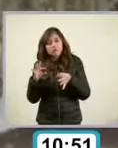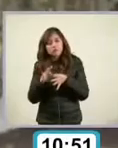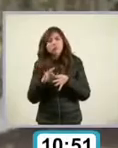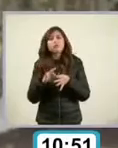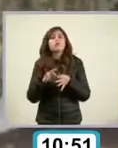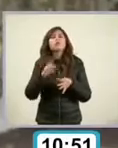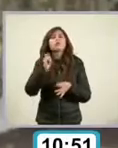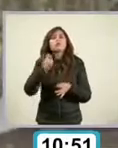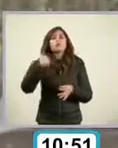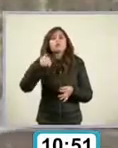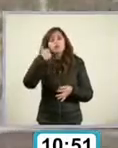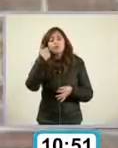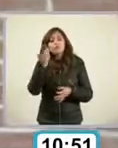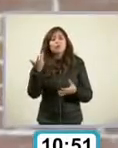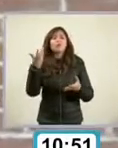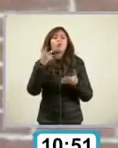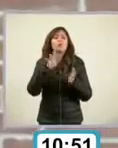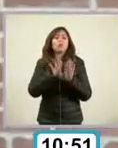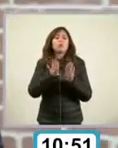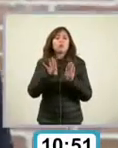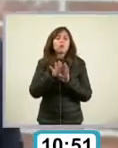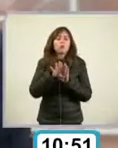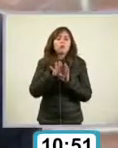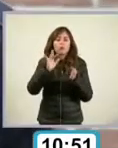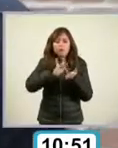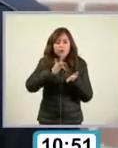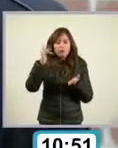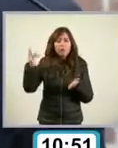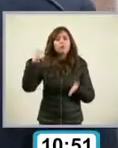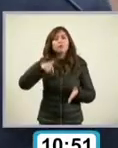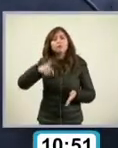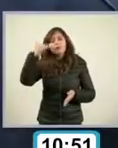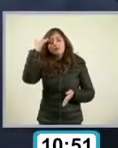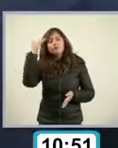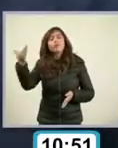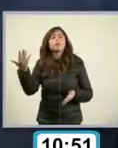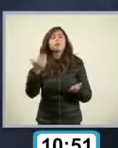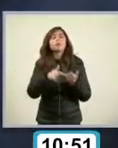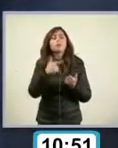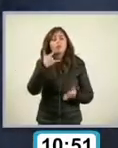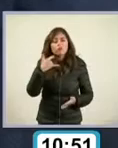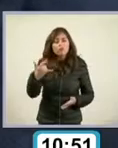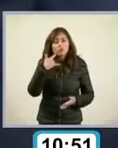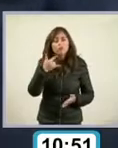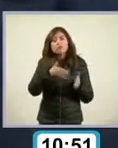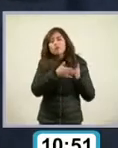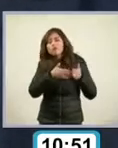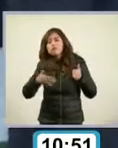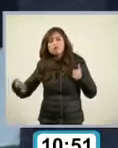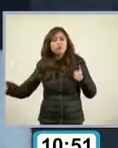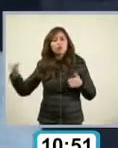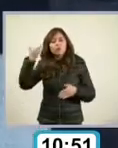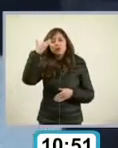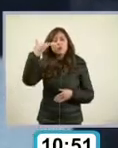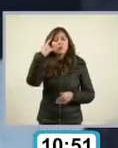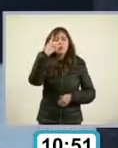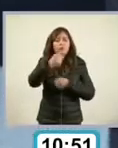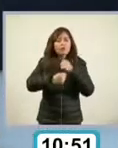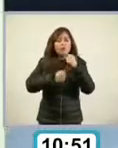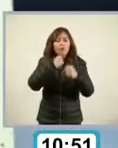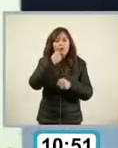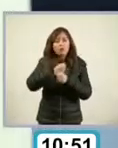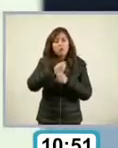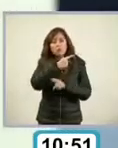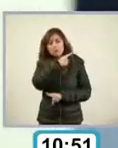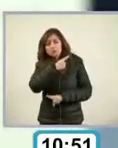que les quiero agradecer por todo su tiempo, todo su esfuerzo, y duramos 1 año y medio, un poquito más,